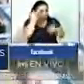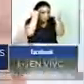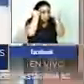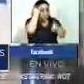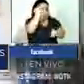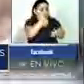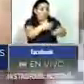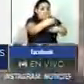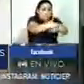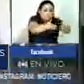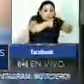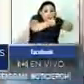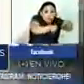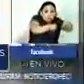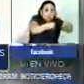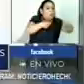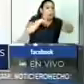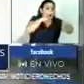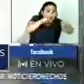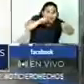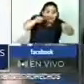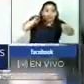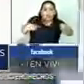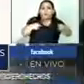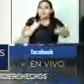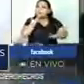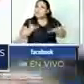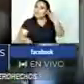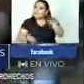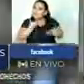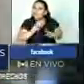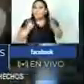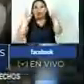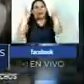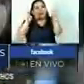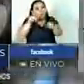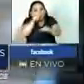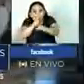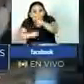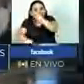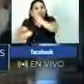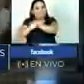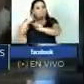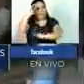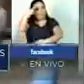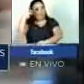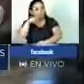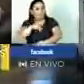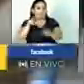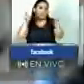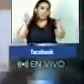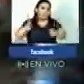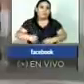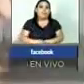penales. El funcionario no descarta que existan pretensiones políticas detrás de estos hechos.